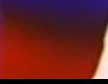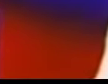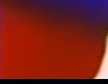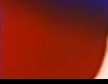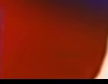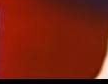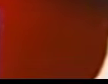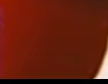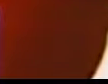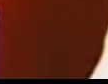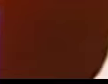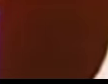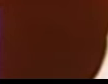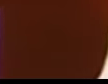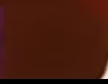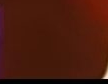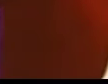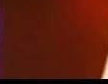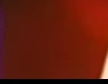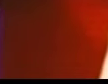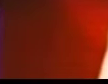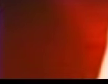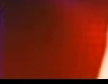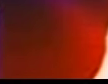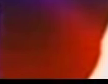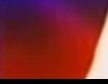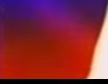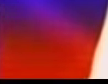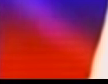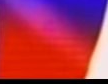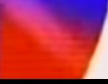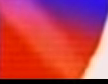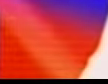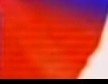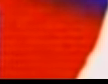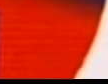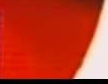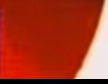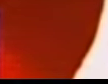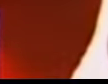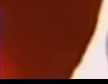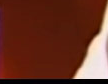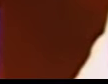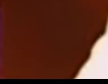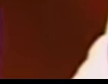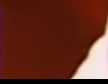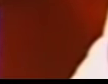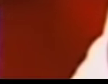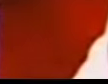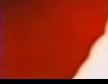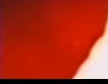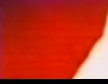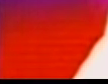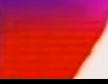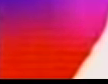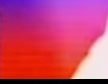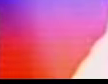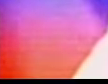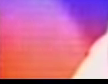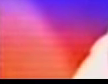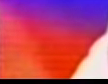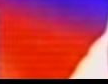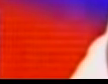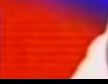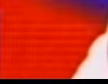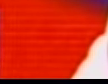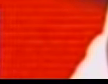sea un carro eléctrico el que se compre, es decir, sobre todo para uso en la ciudad. También quisiéramos empezar planes pilotos con los taxistas, esto será